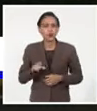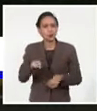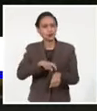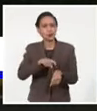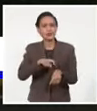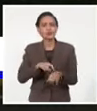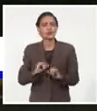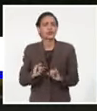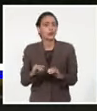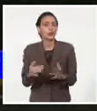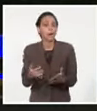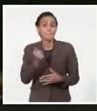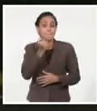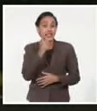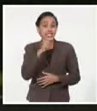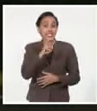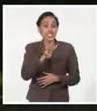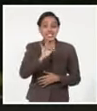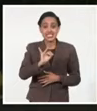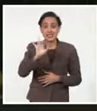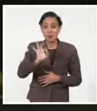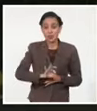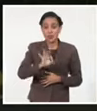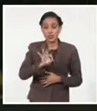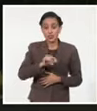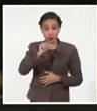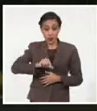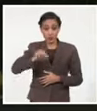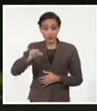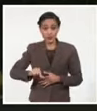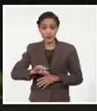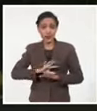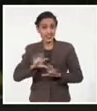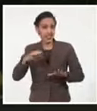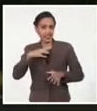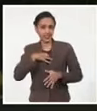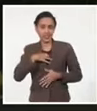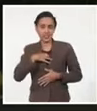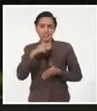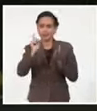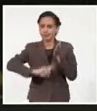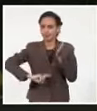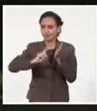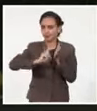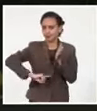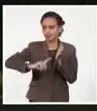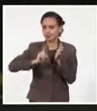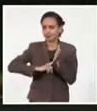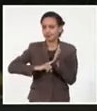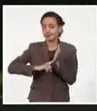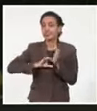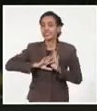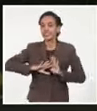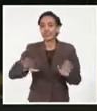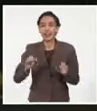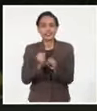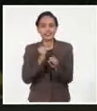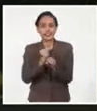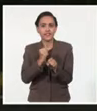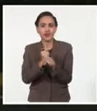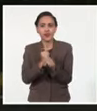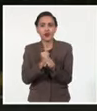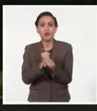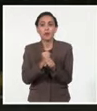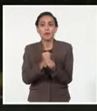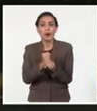minuto le informo que más del 37% de los clientes ya cuentan con servicio eléctrico y se intensifican las labores para